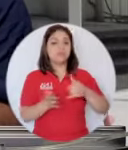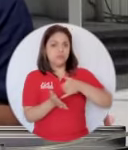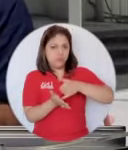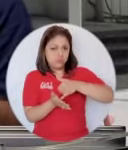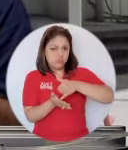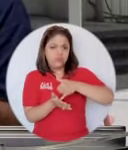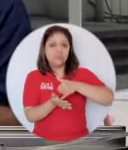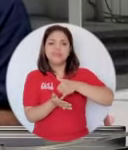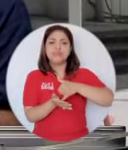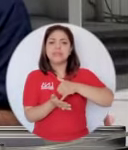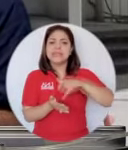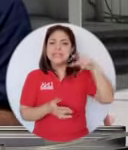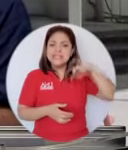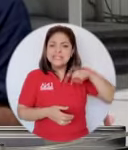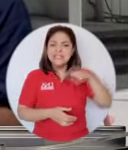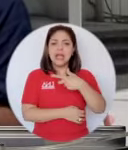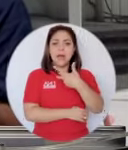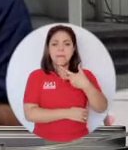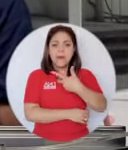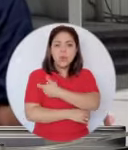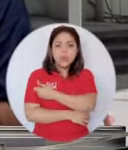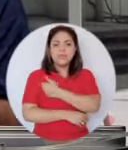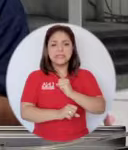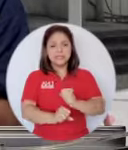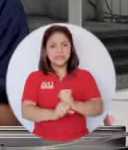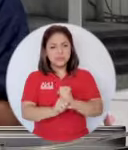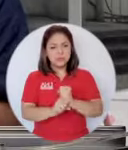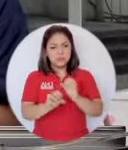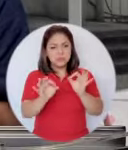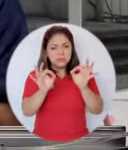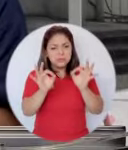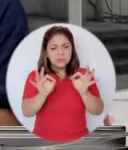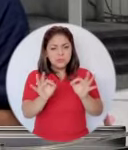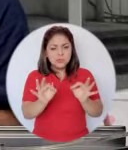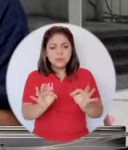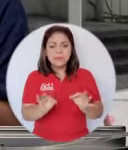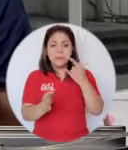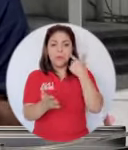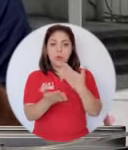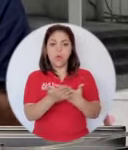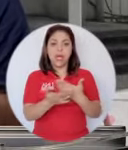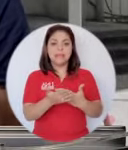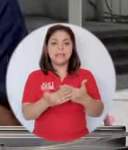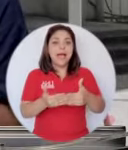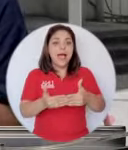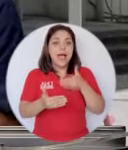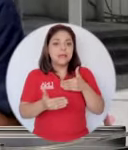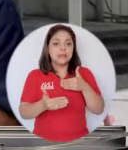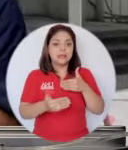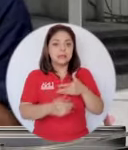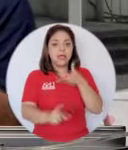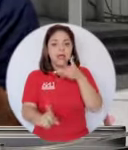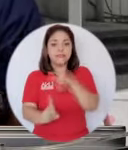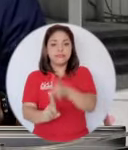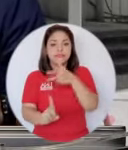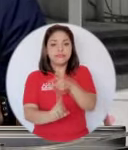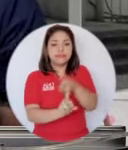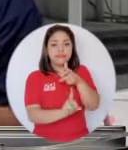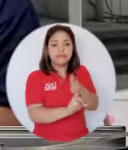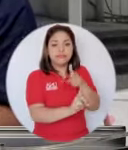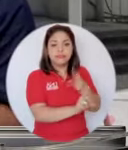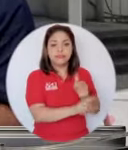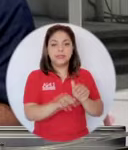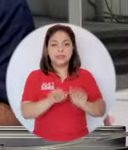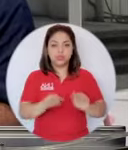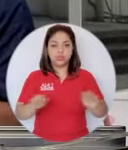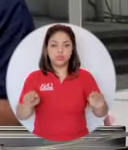la población más vulnerable, se tienen que producir vacunas más seguras y muy probadas antes de